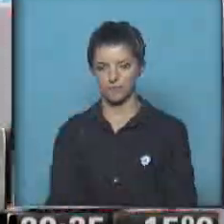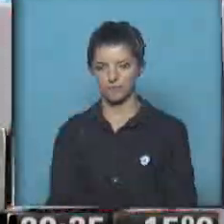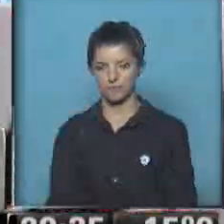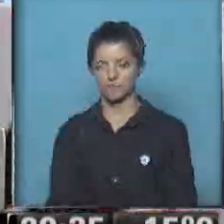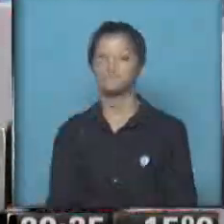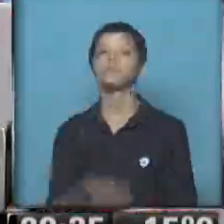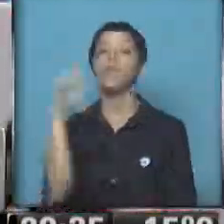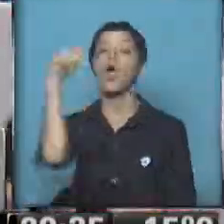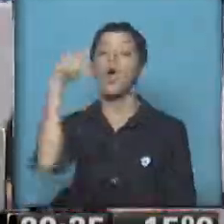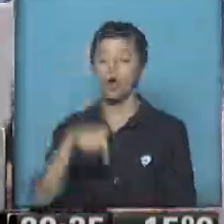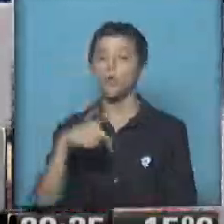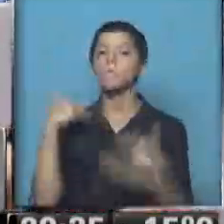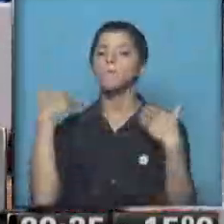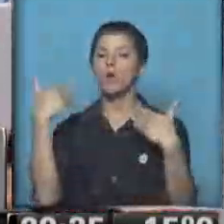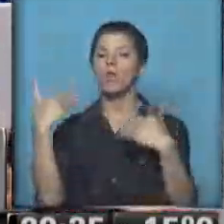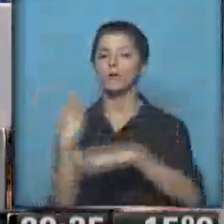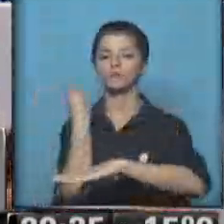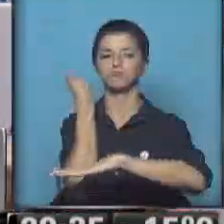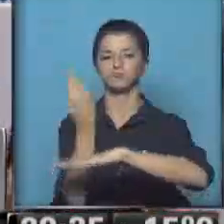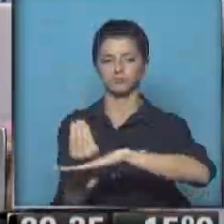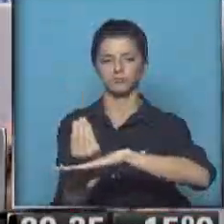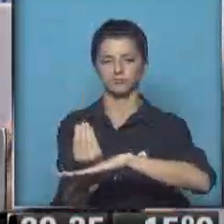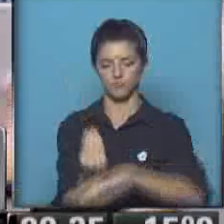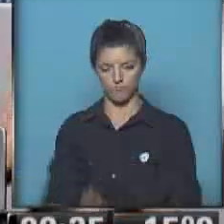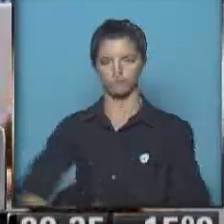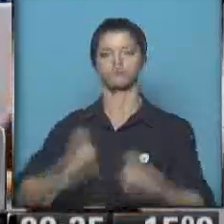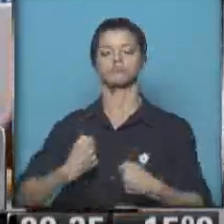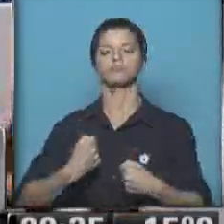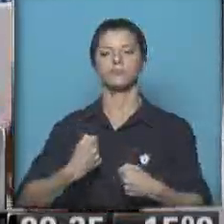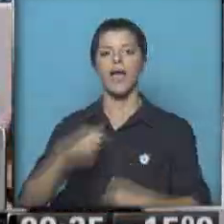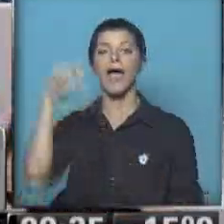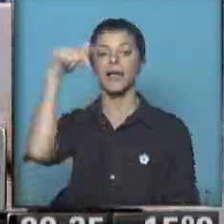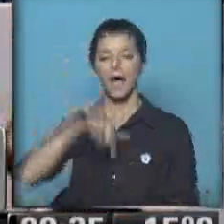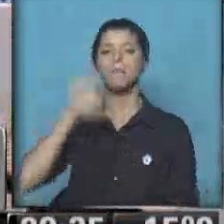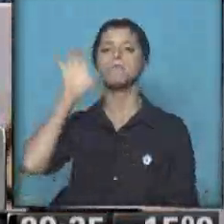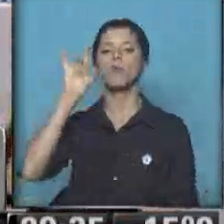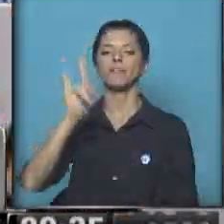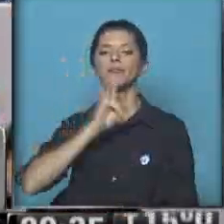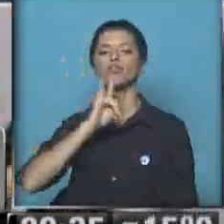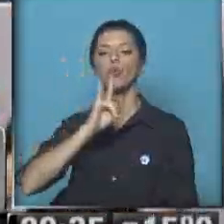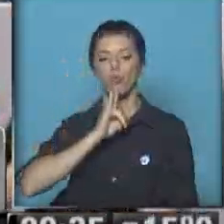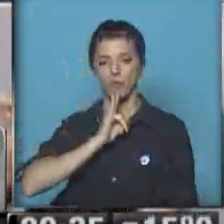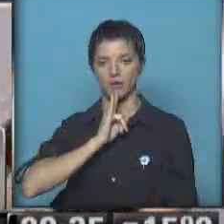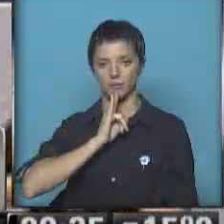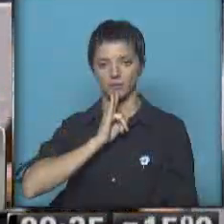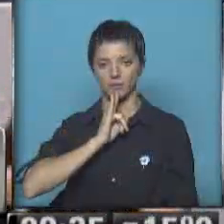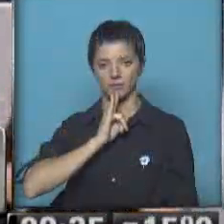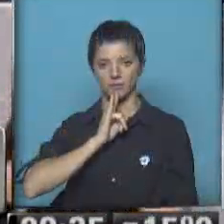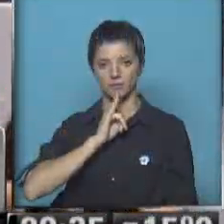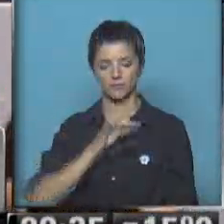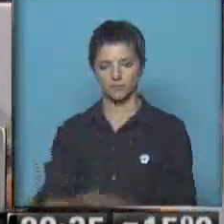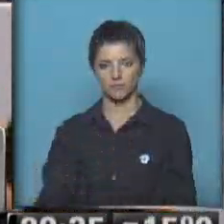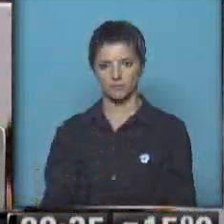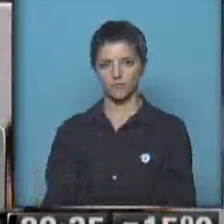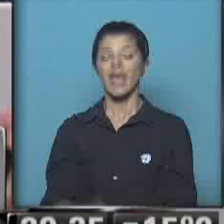Hoy podemos venir con la cabeza en alto acá a Tucumán en nombre de